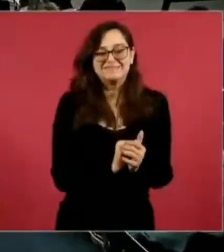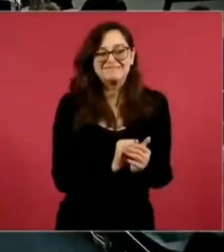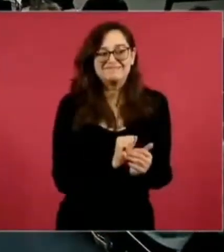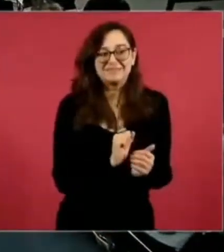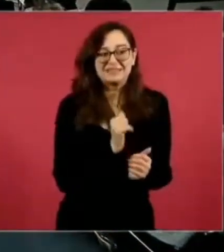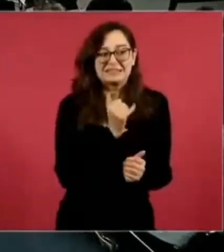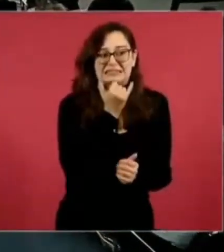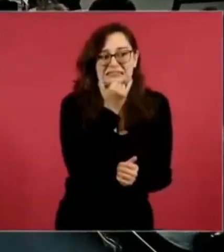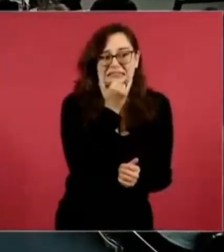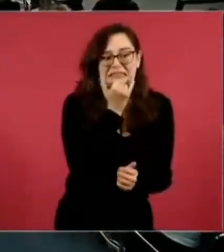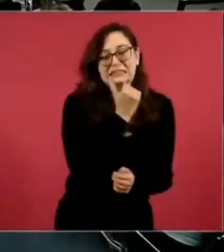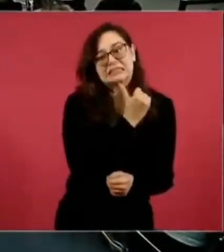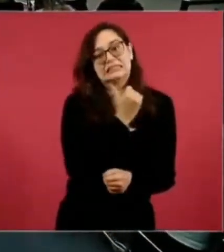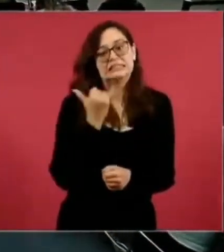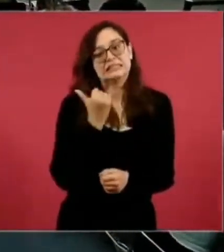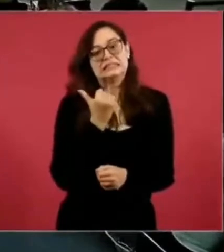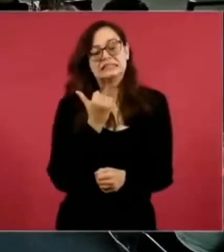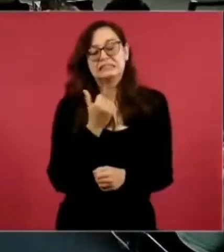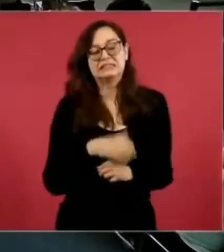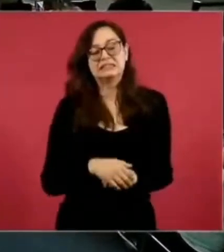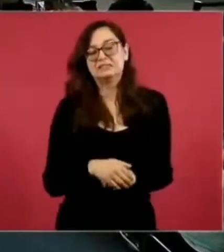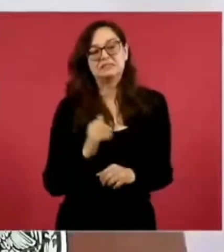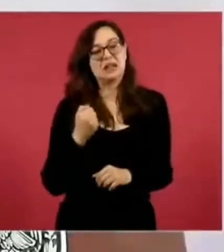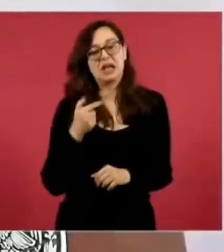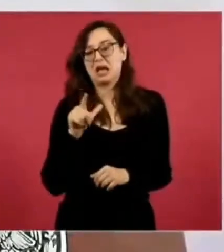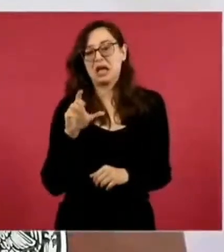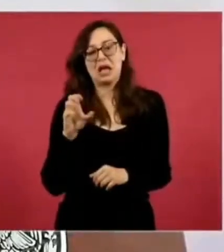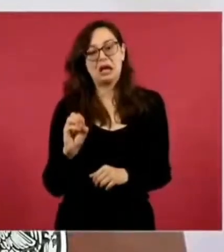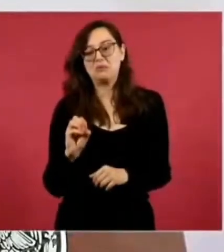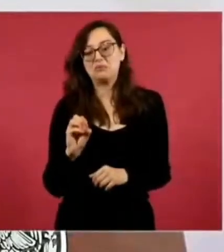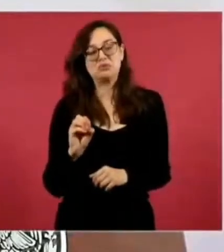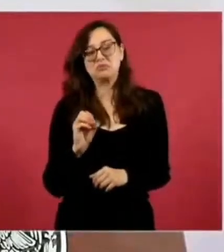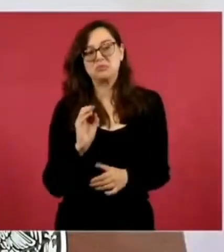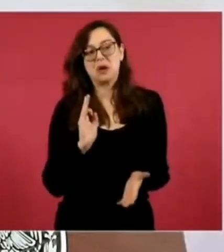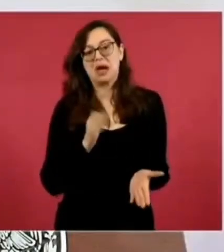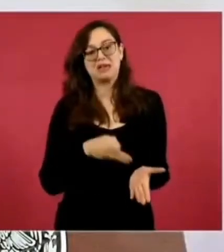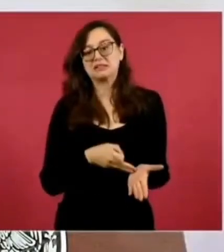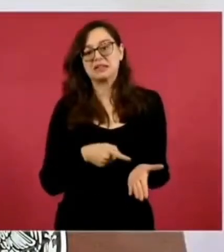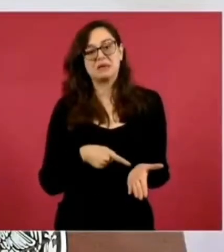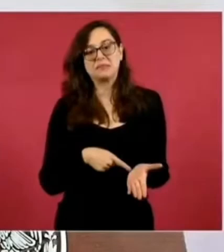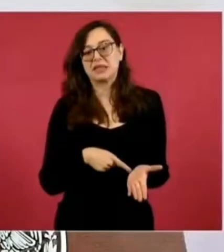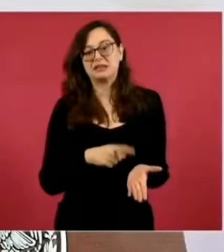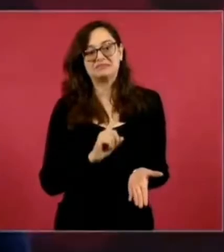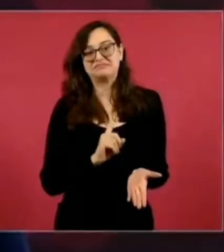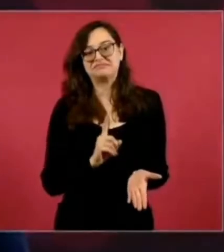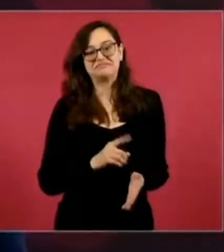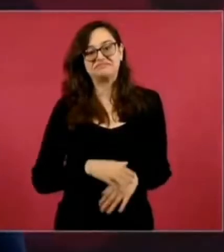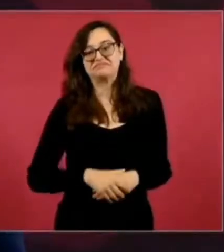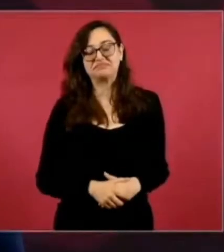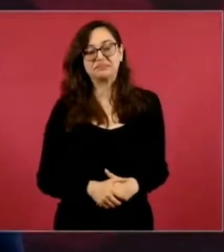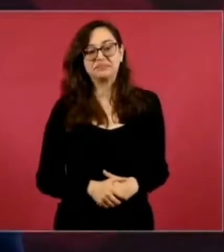no acepta el presidente electo de México esto,